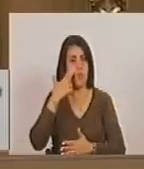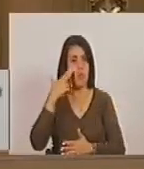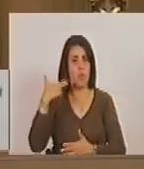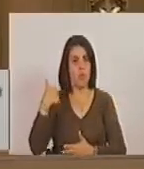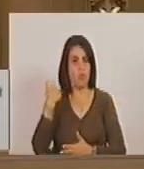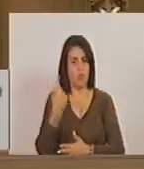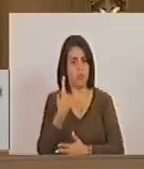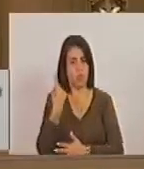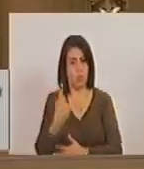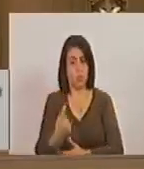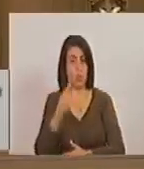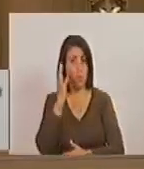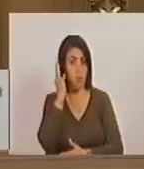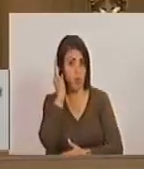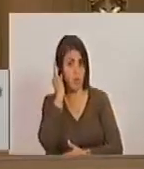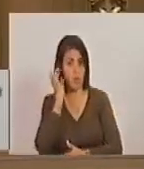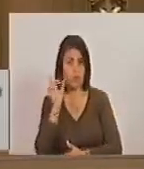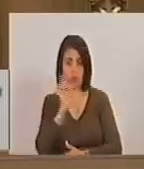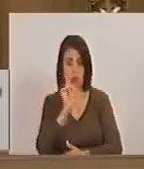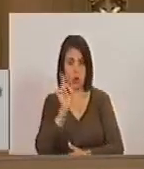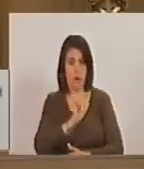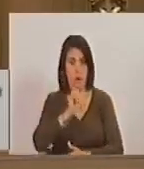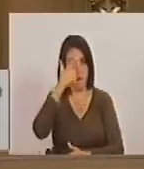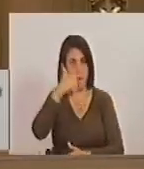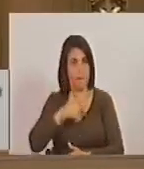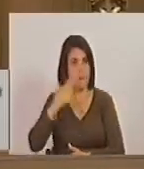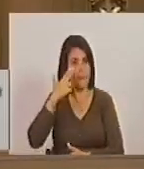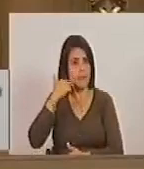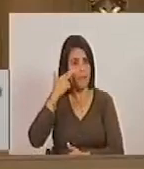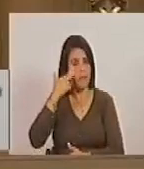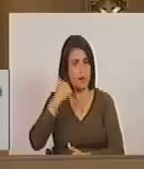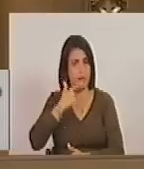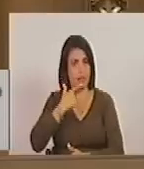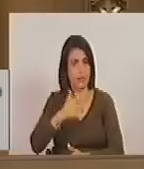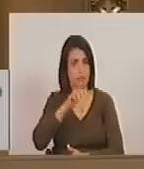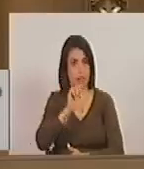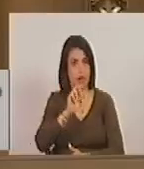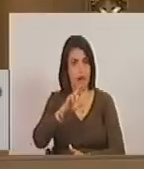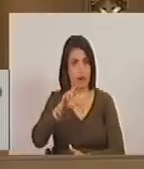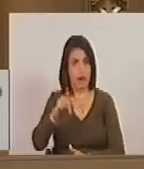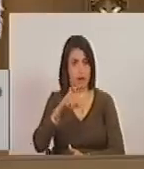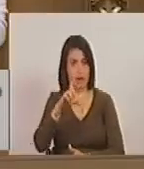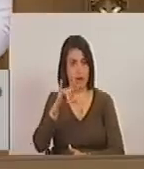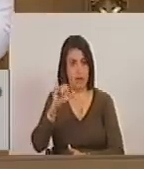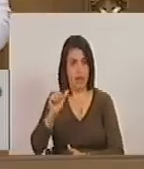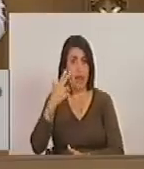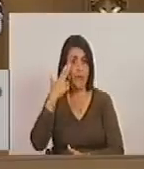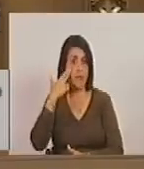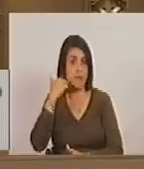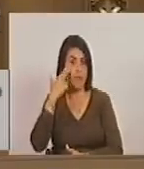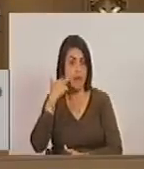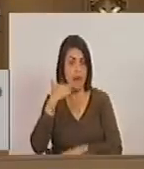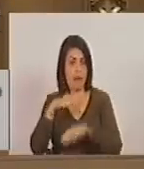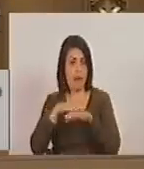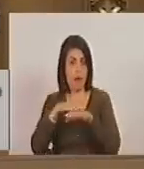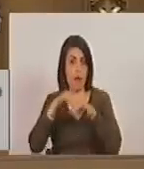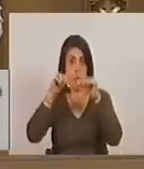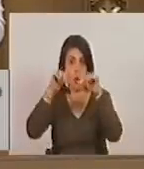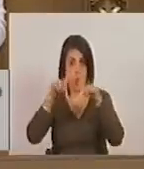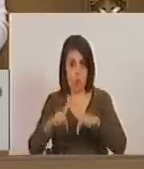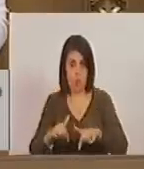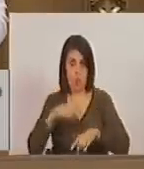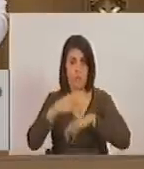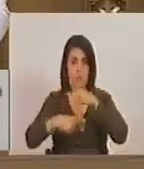no solamente de ser mujer, sino de ser negra, como bien lo decía Argelia Laya, de ser negra. Hoy, en